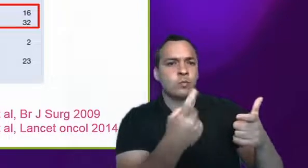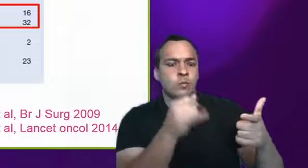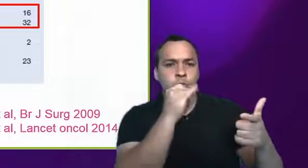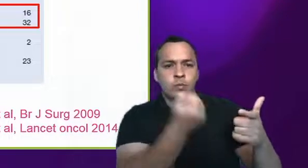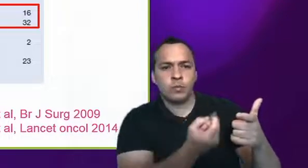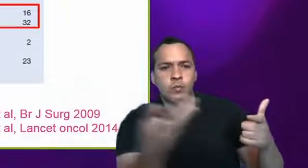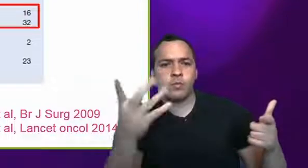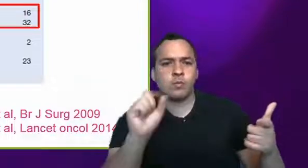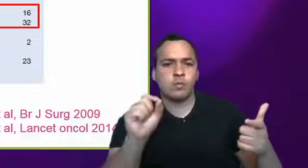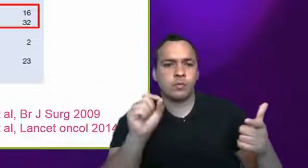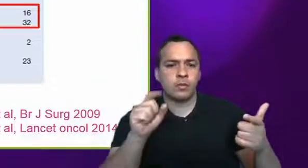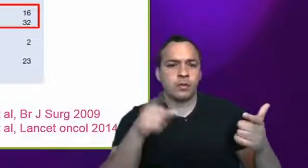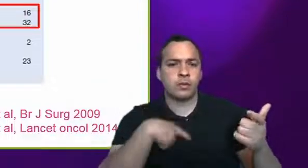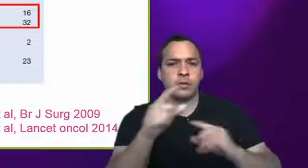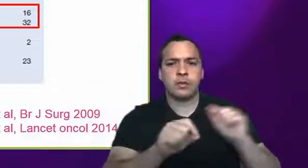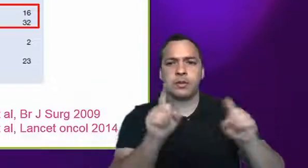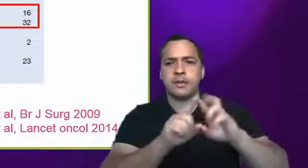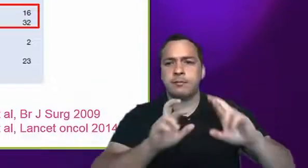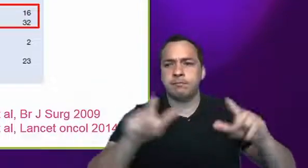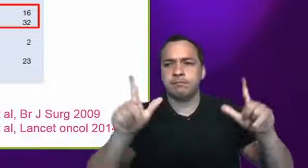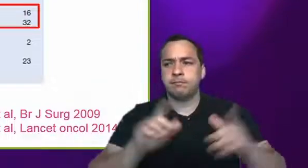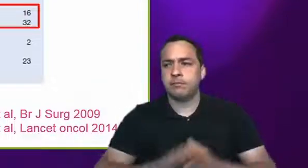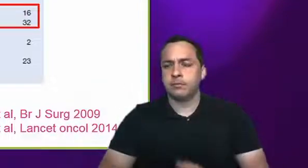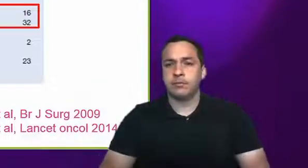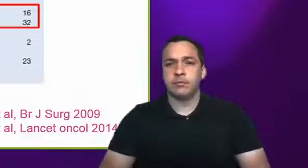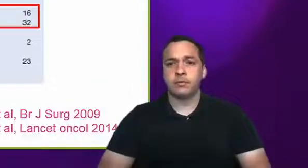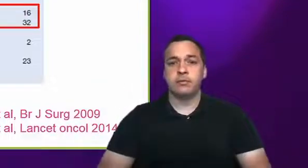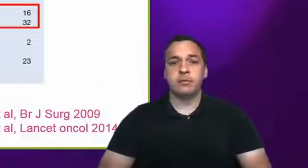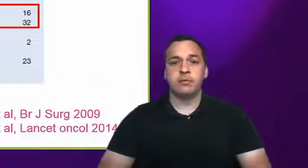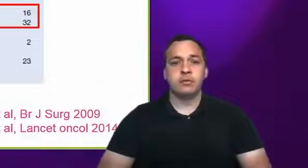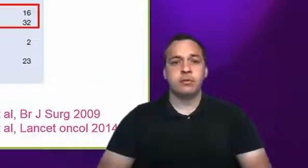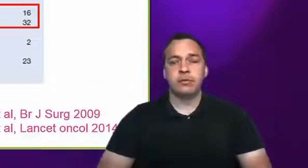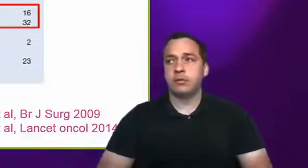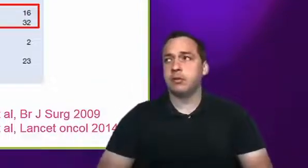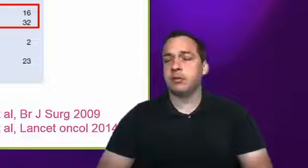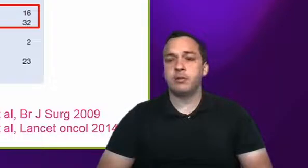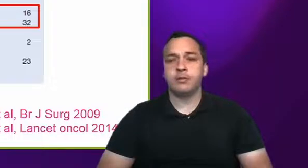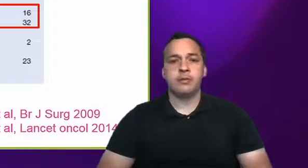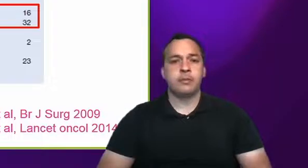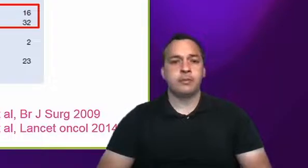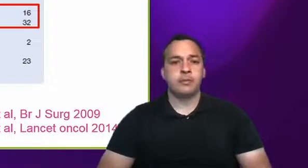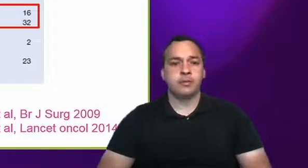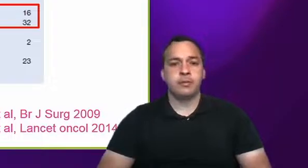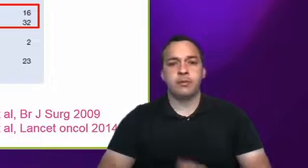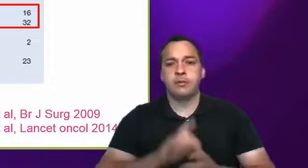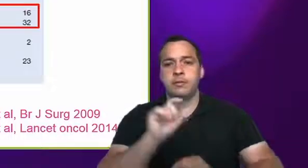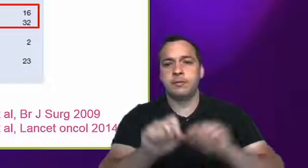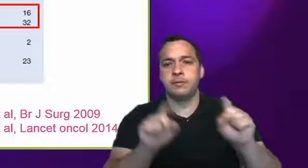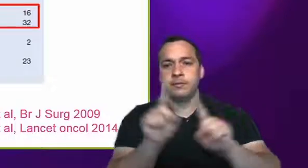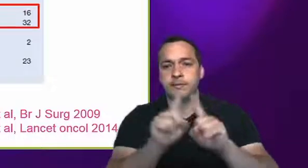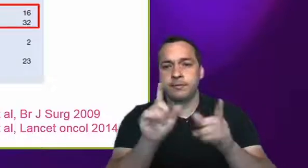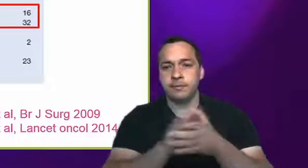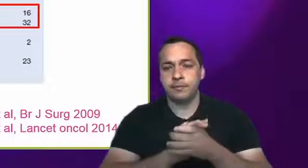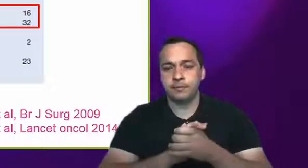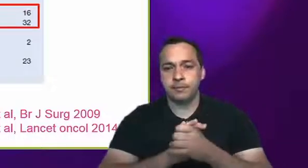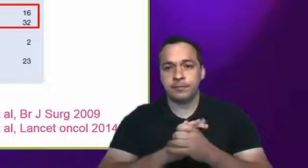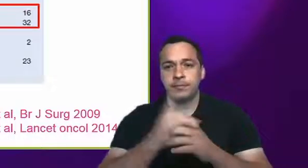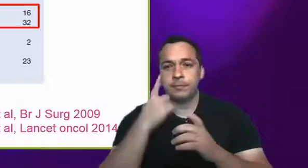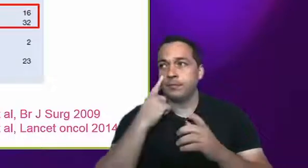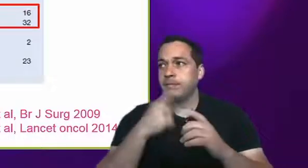múltiple, hacen la diferencia en cuanto a la sobrevida. Y acá estoy entrando ya dentro de lo que es la indicación